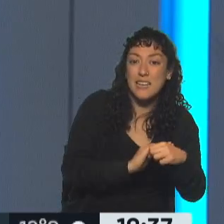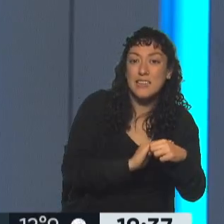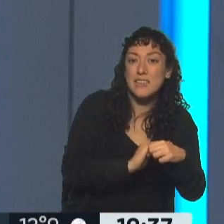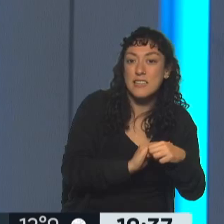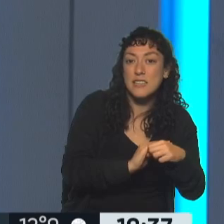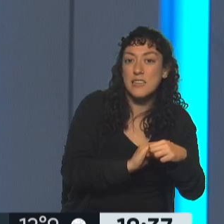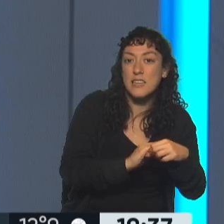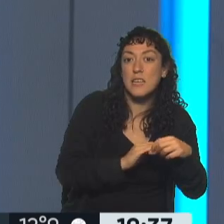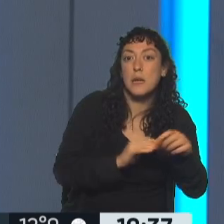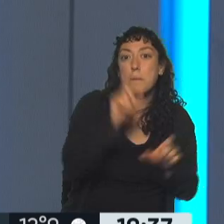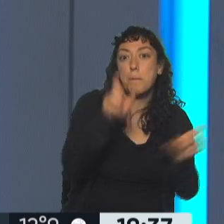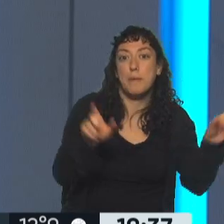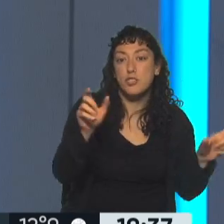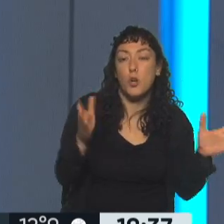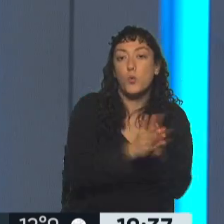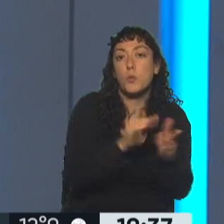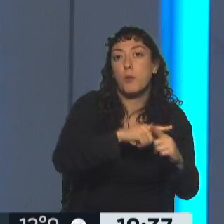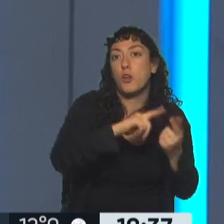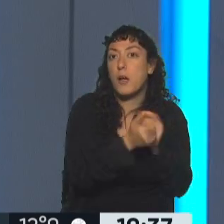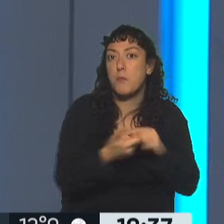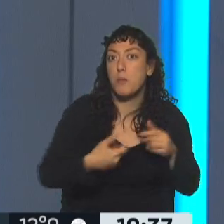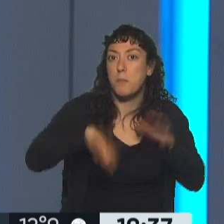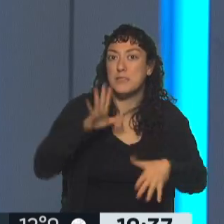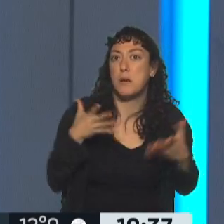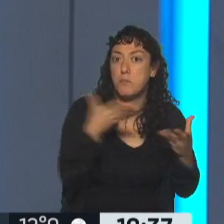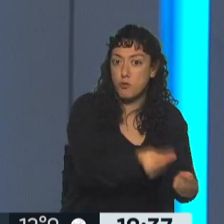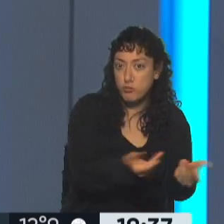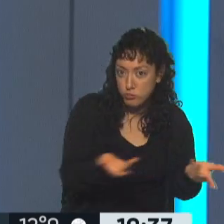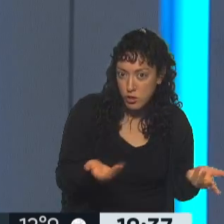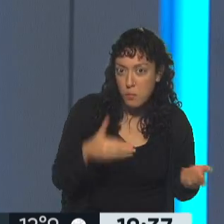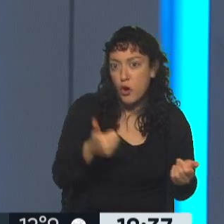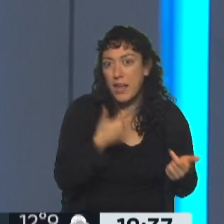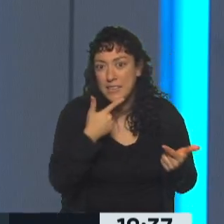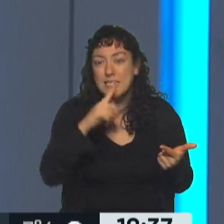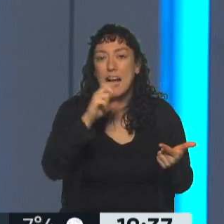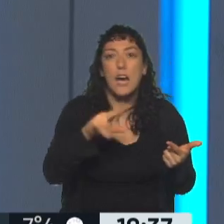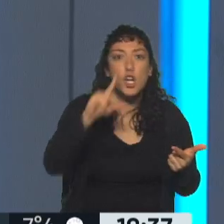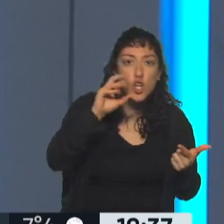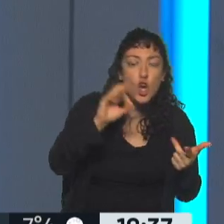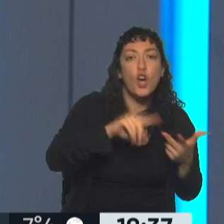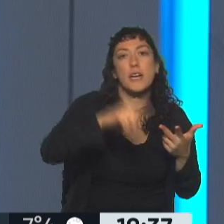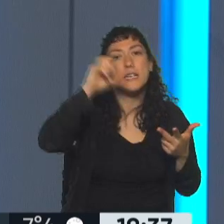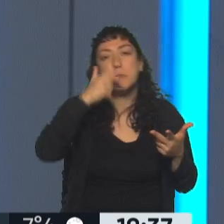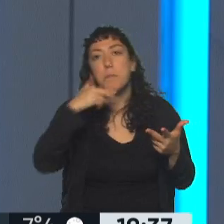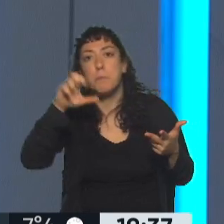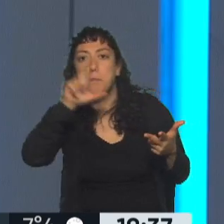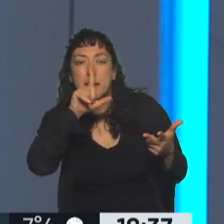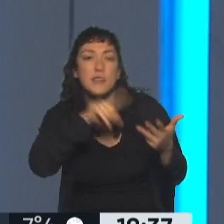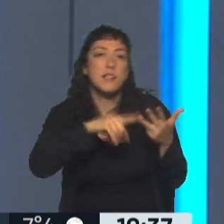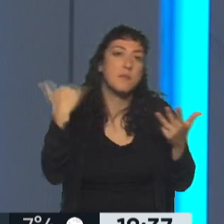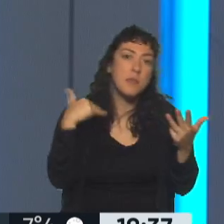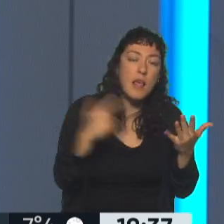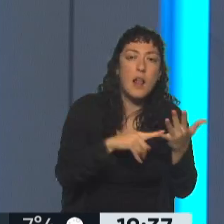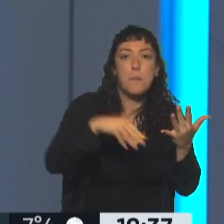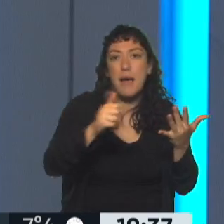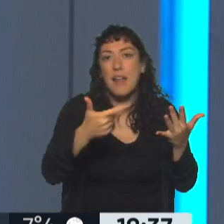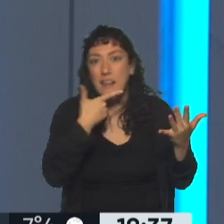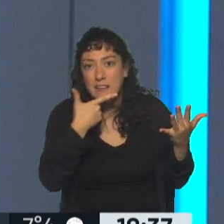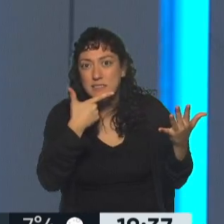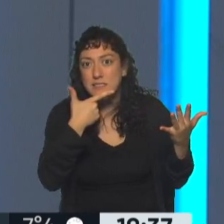veces, creo que hay que cuidar la palabra. ¿Qué cosa la palabra empeñada? Pero ¿qué le pasó? ¿Se asustó? No sé. ¿Qué dice? Focus